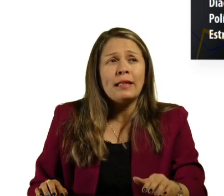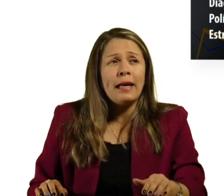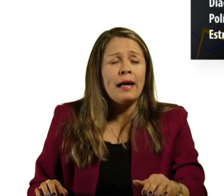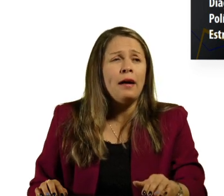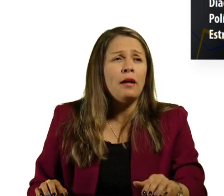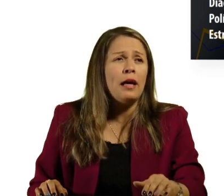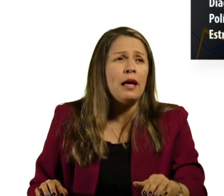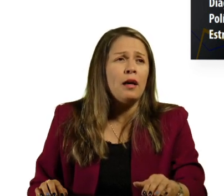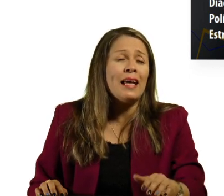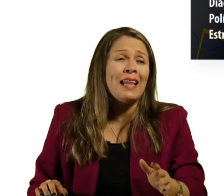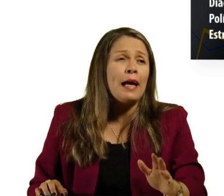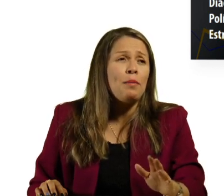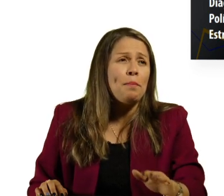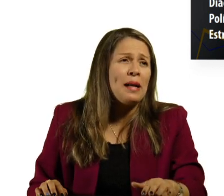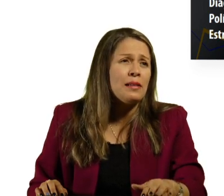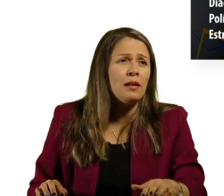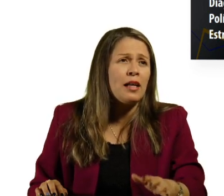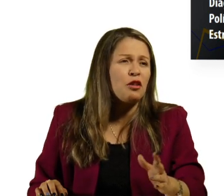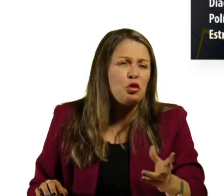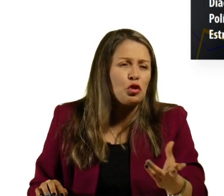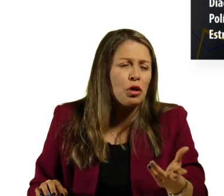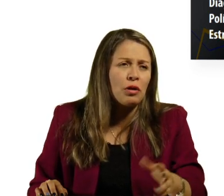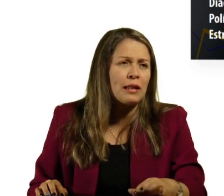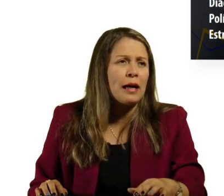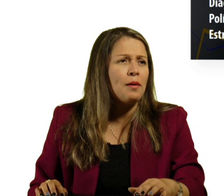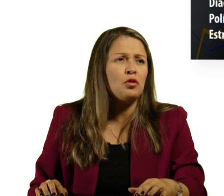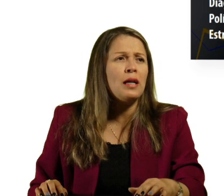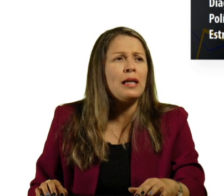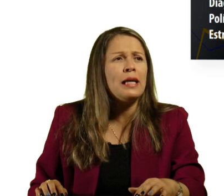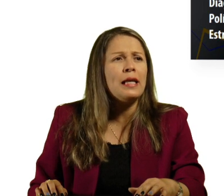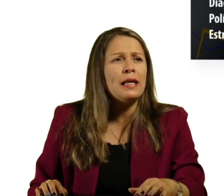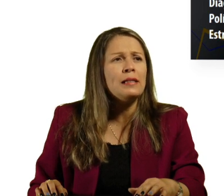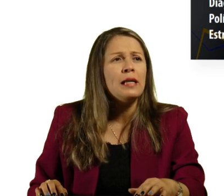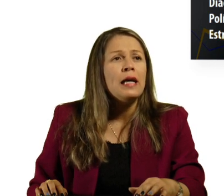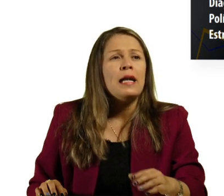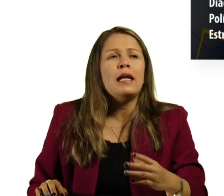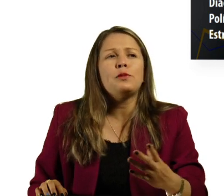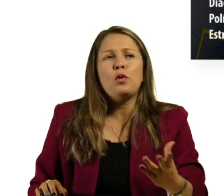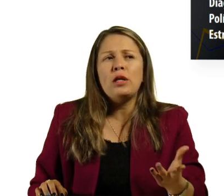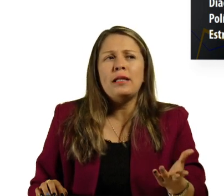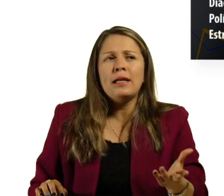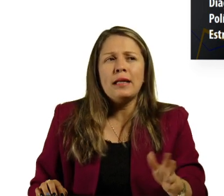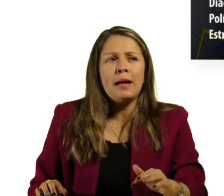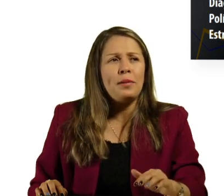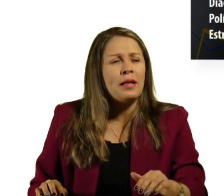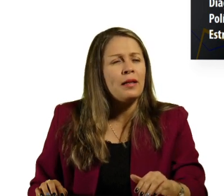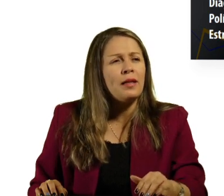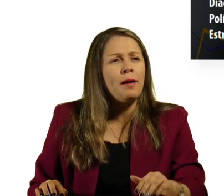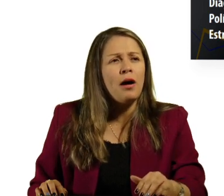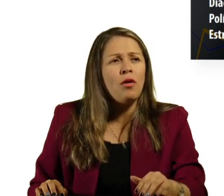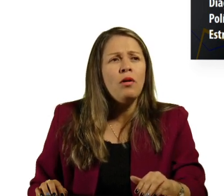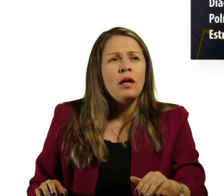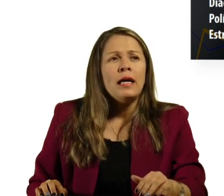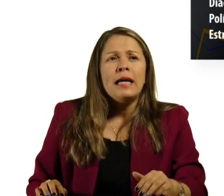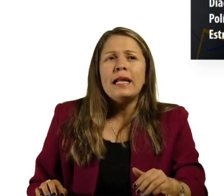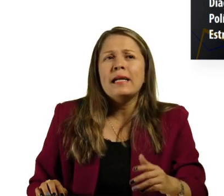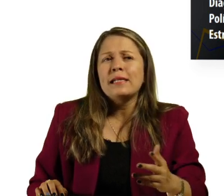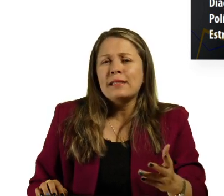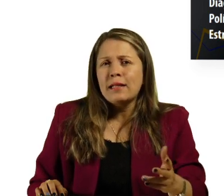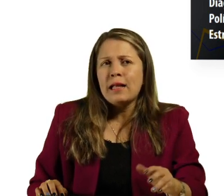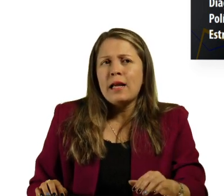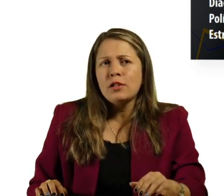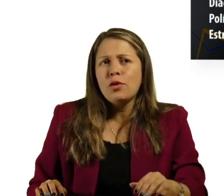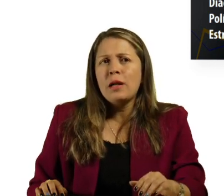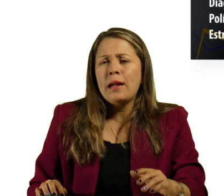con que tenga mi empresa, el diagnóstico que tengamos de la liquidez, las políticas de capital de trabajo y